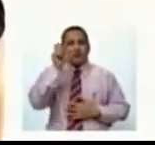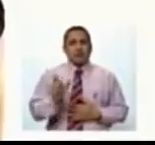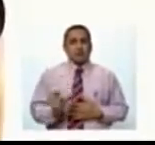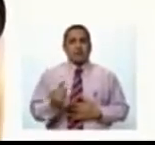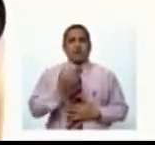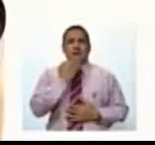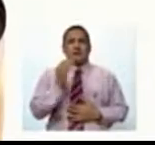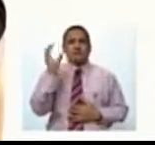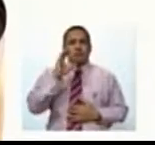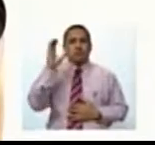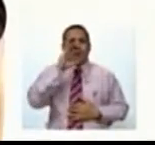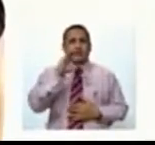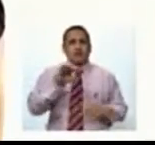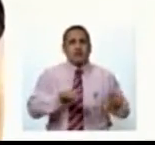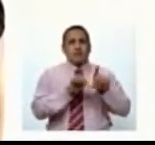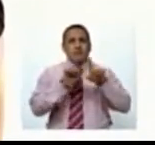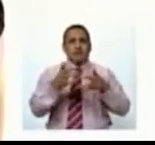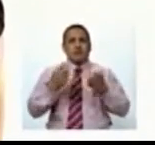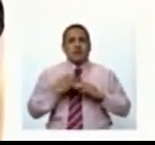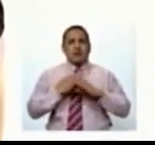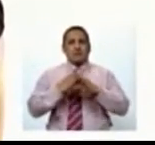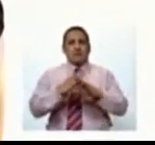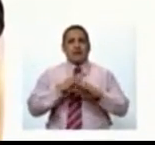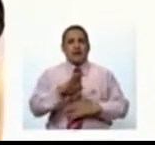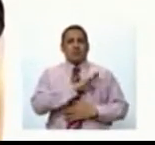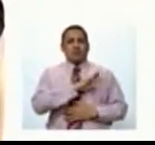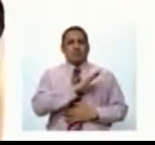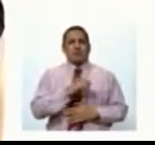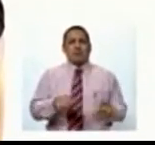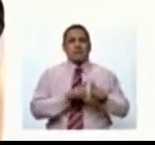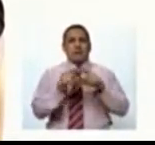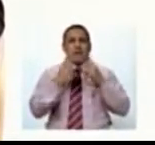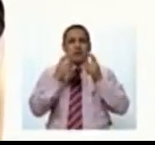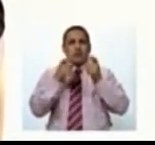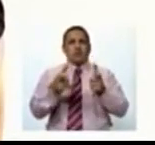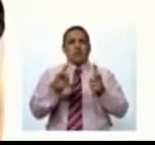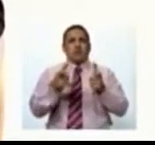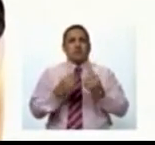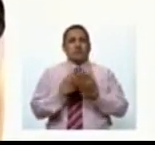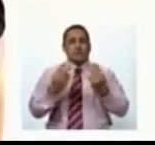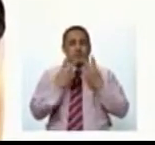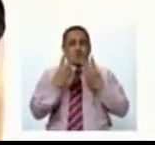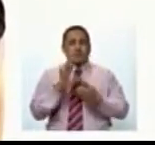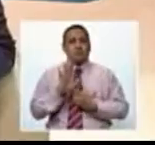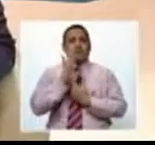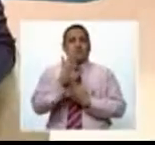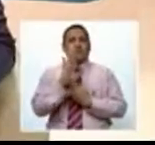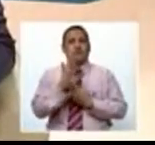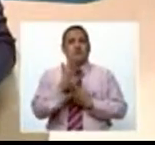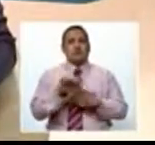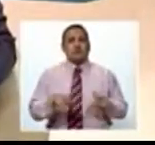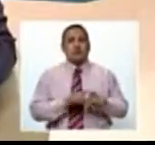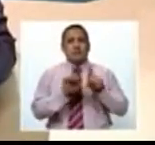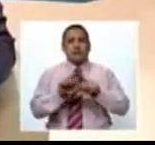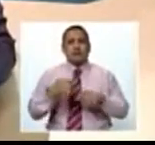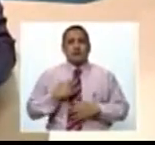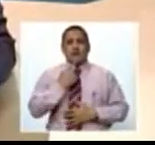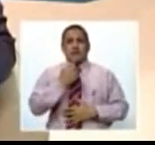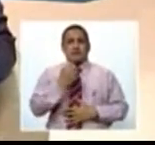de quien busca evitar el abuso del poder, y para eso se vale de mecanismos de control. Bueno, excelente publicación entonces que